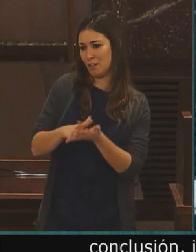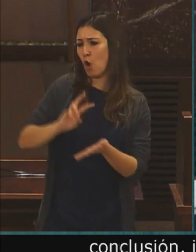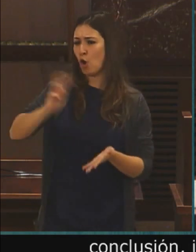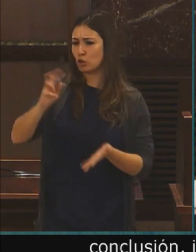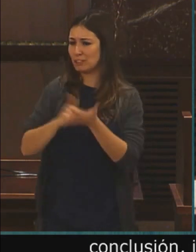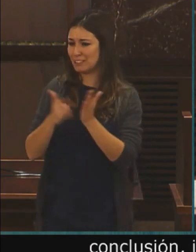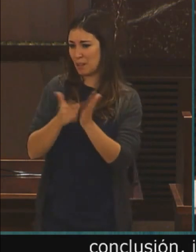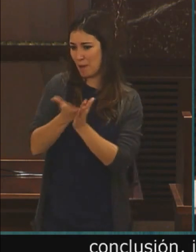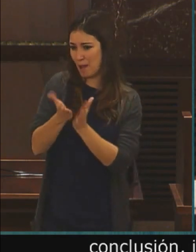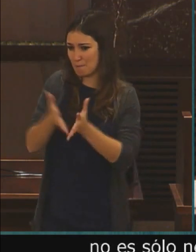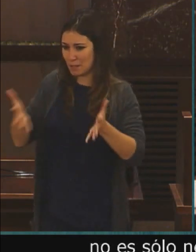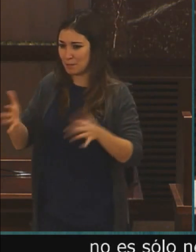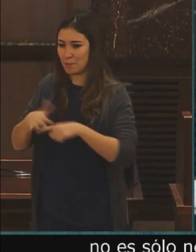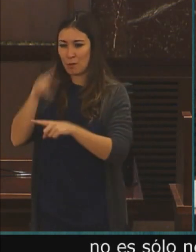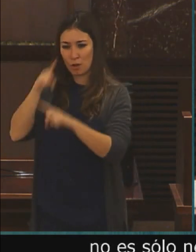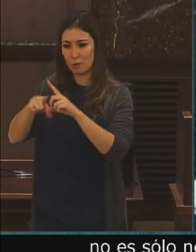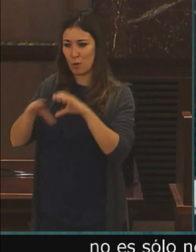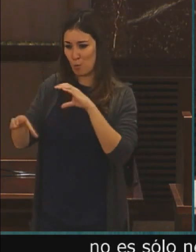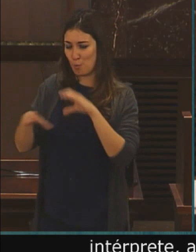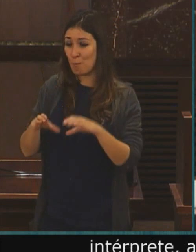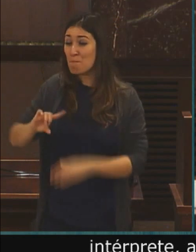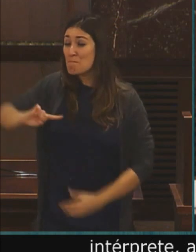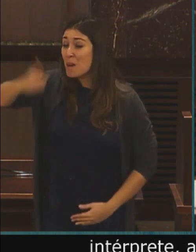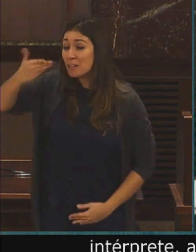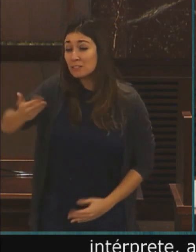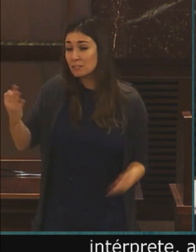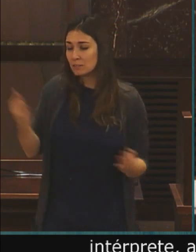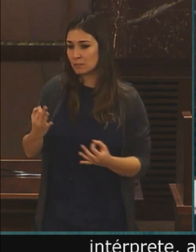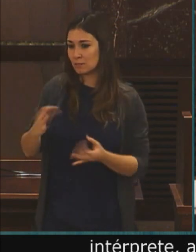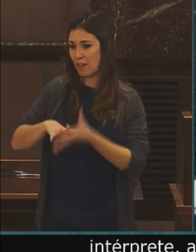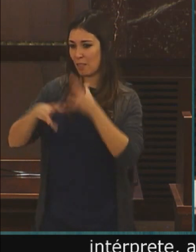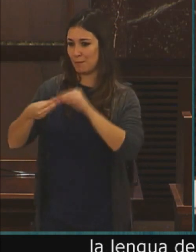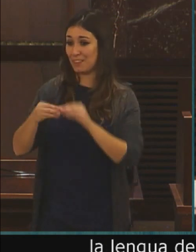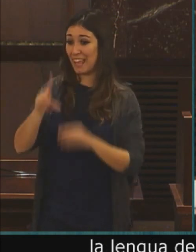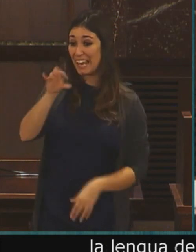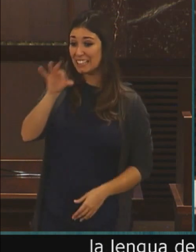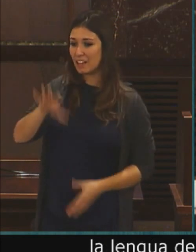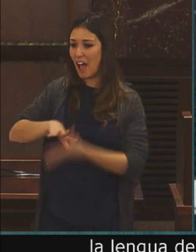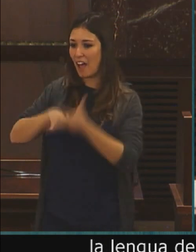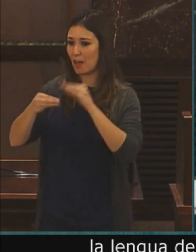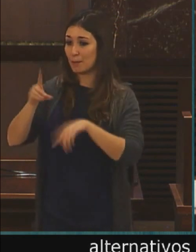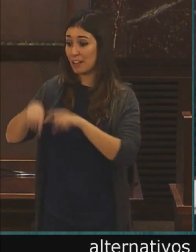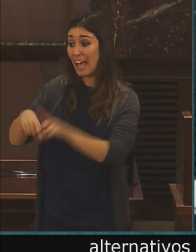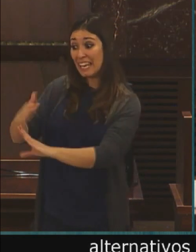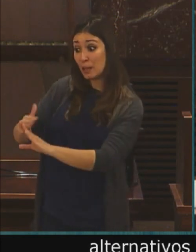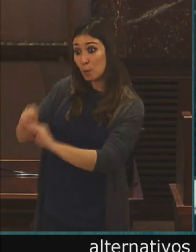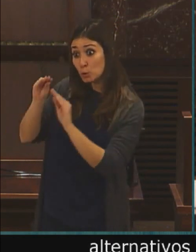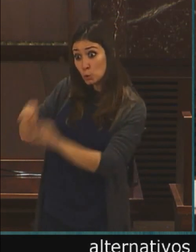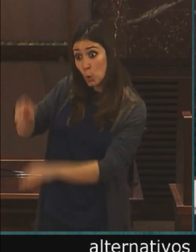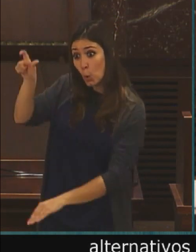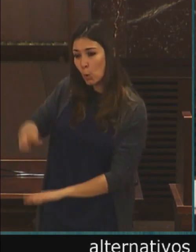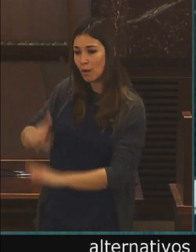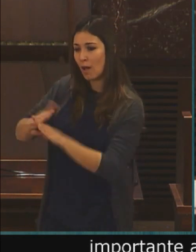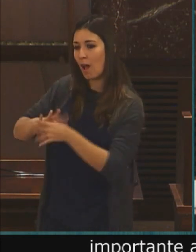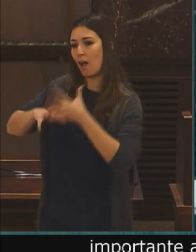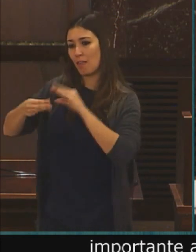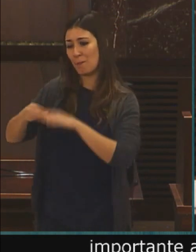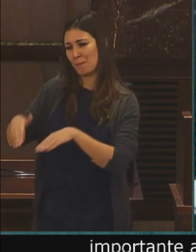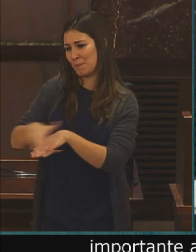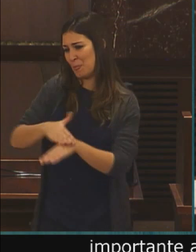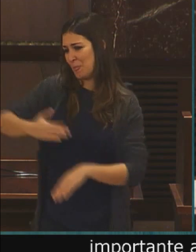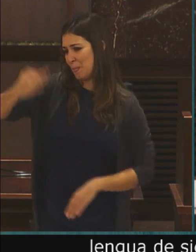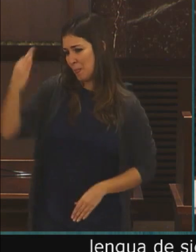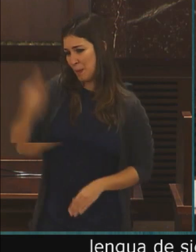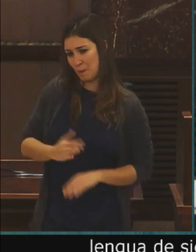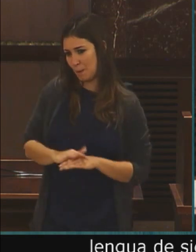y otros sistemas alternativos de comunicación. Y, más importante aún, saber adaptar la lengua de signos al nivel de la persona con la que estamos comunicando. Esto es